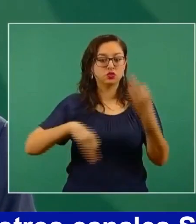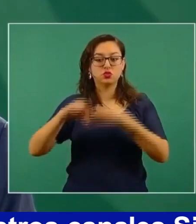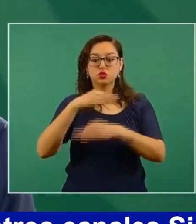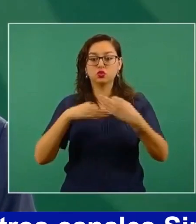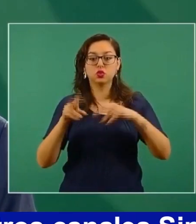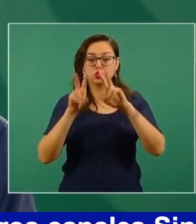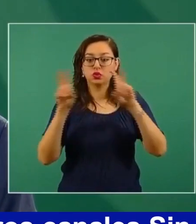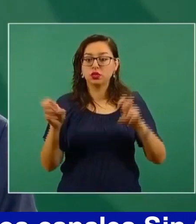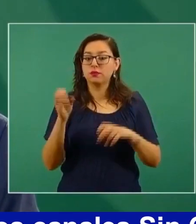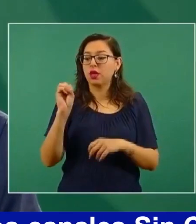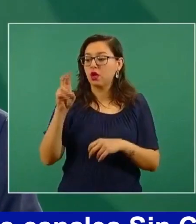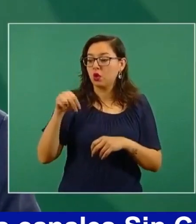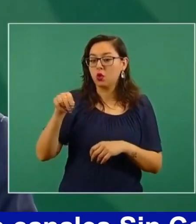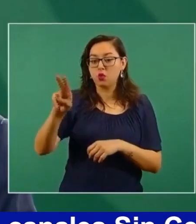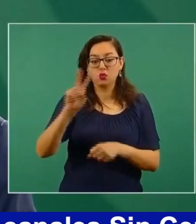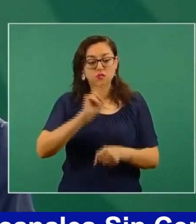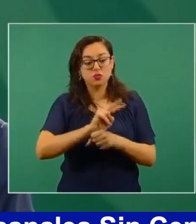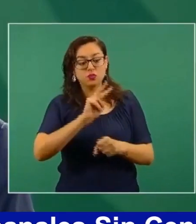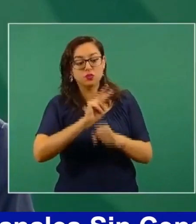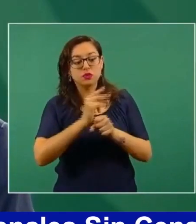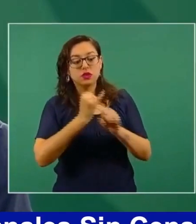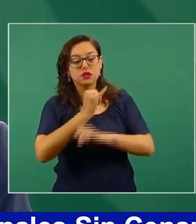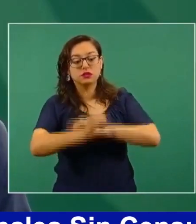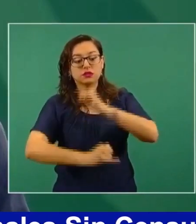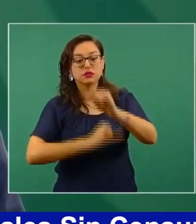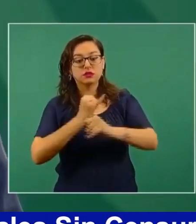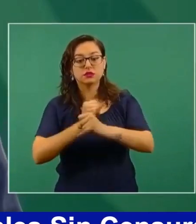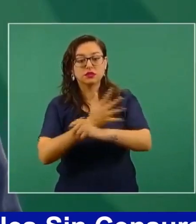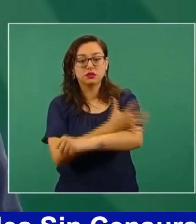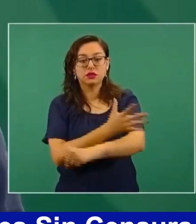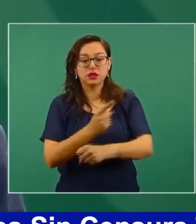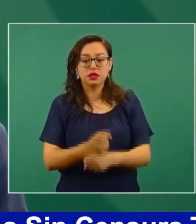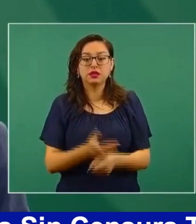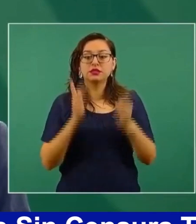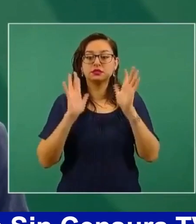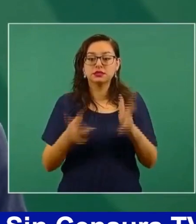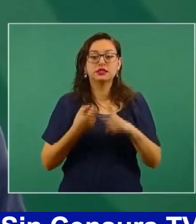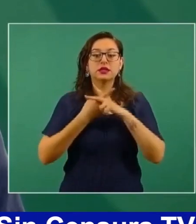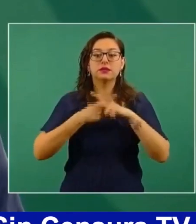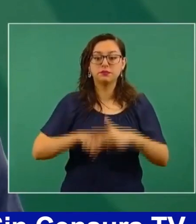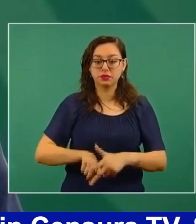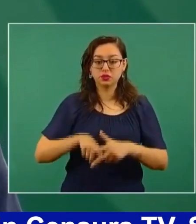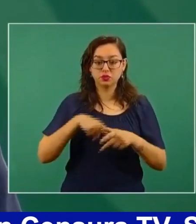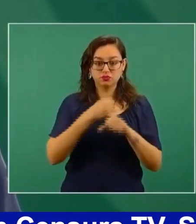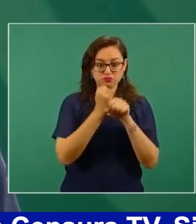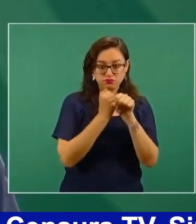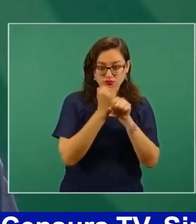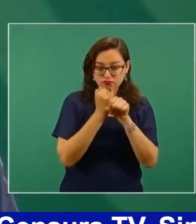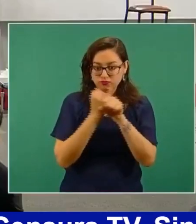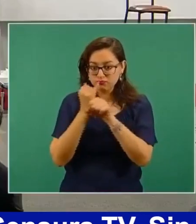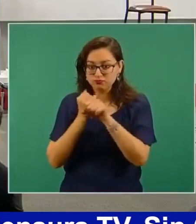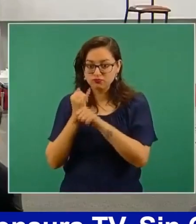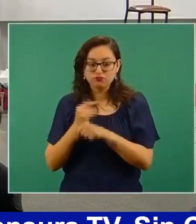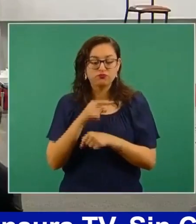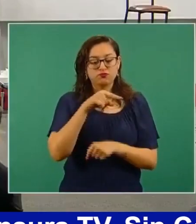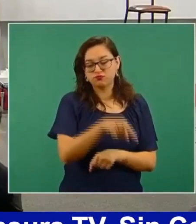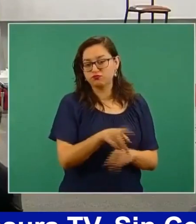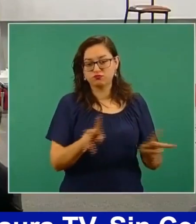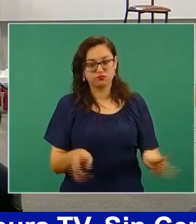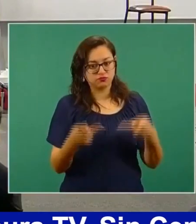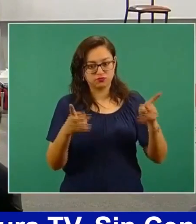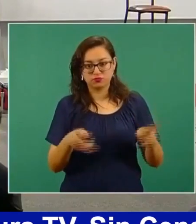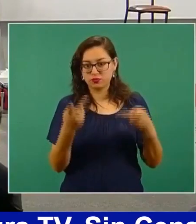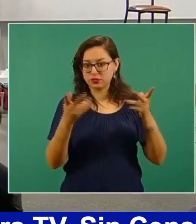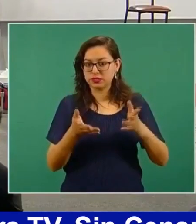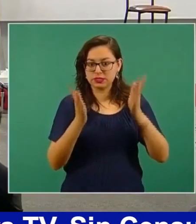transparencia internacional, y ya se inició el proceso de investigación de mercado para encontrar compradores no solamente en